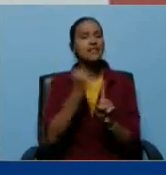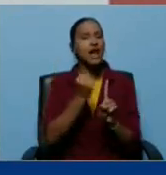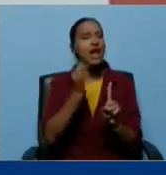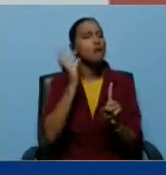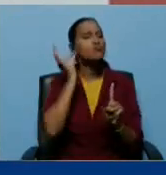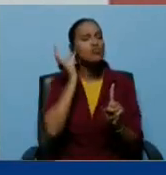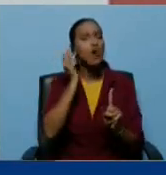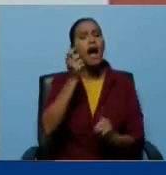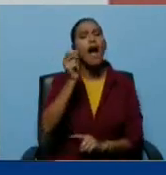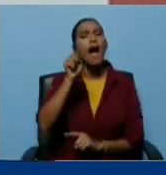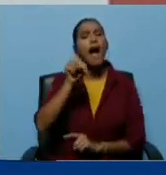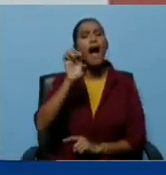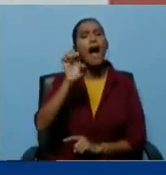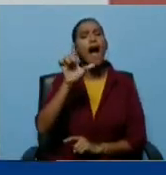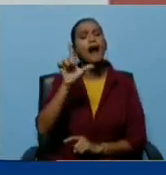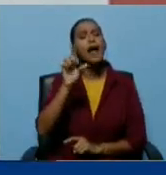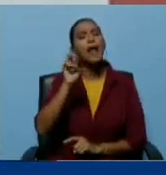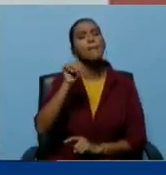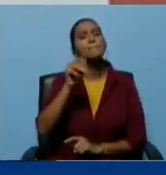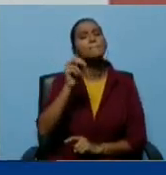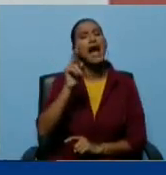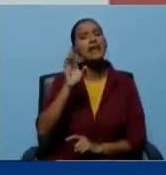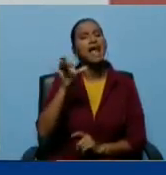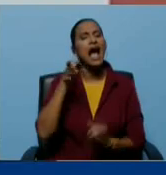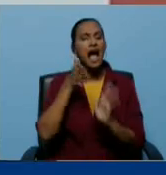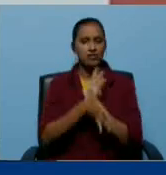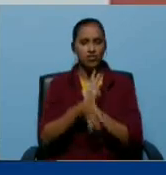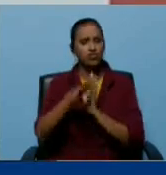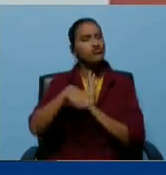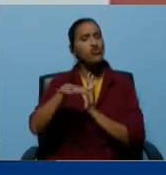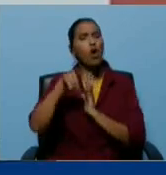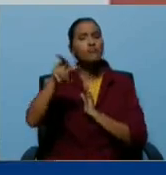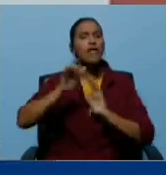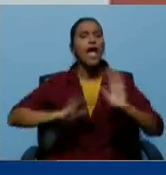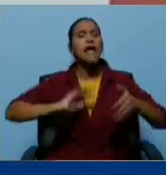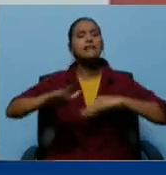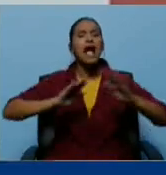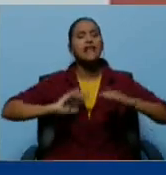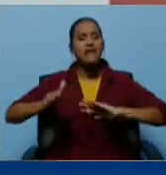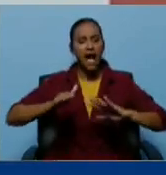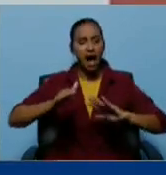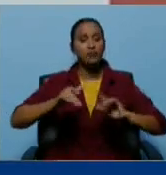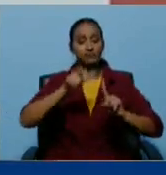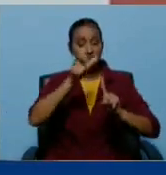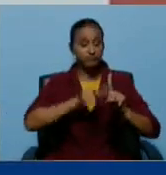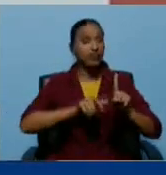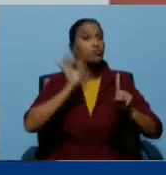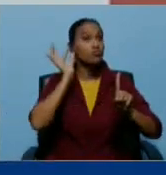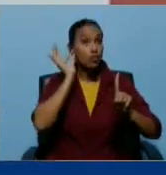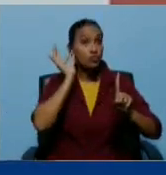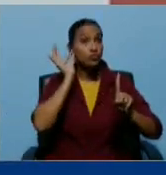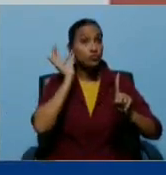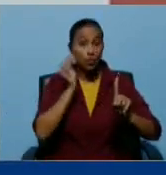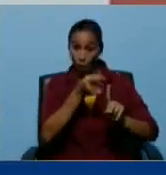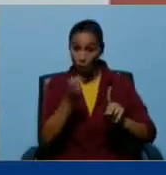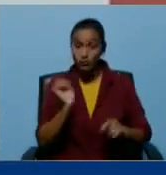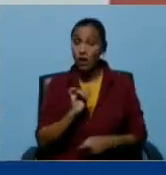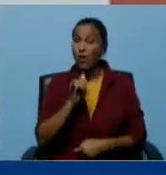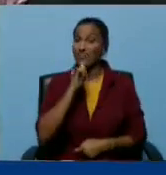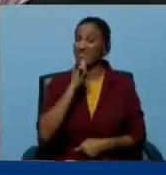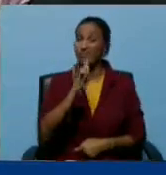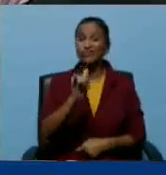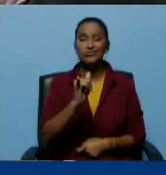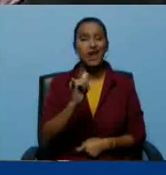Marcano. Un delito de odio que no se ha conocido, mujeres. Ustedes no lo han denunciado con la suficiente